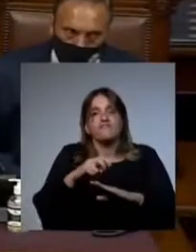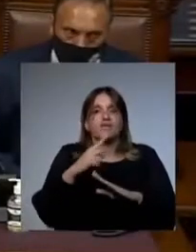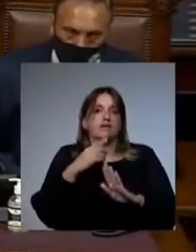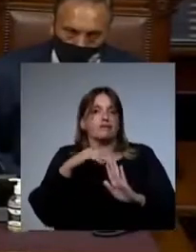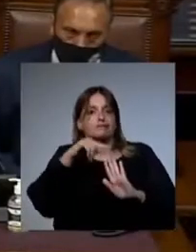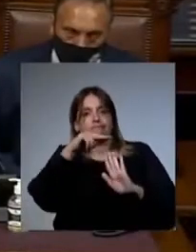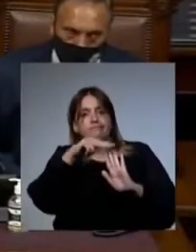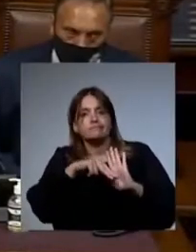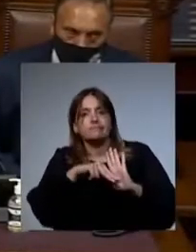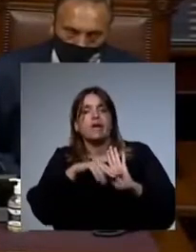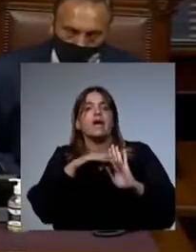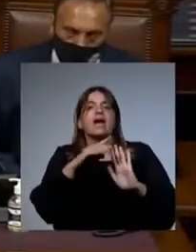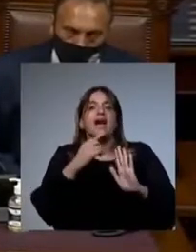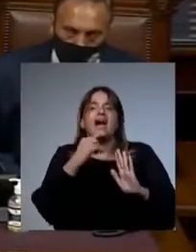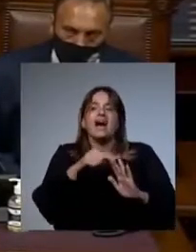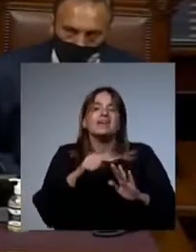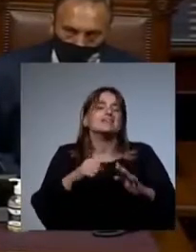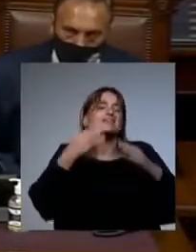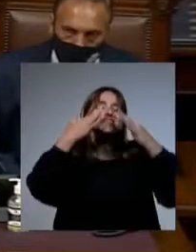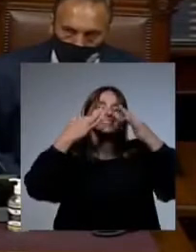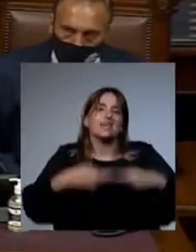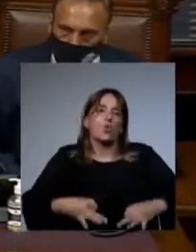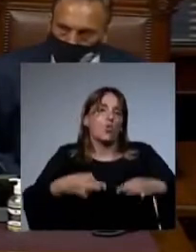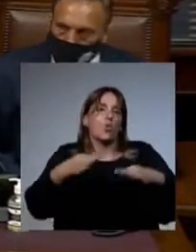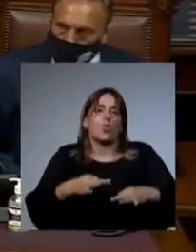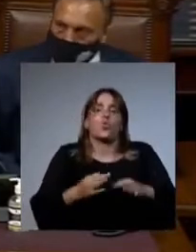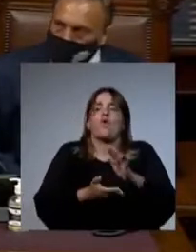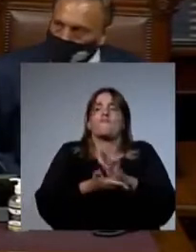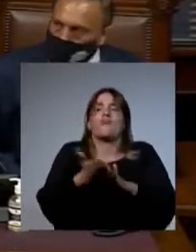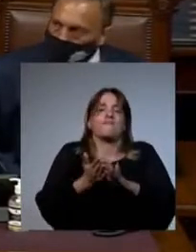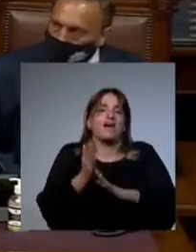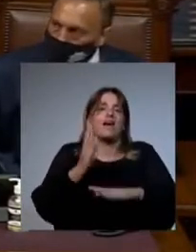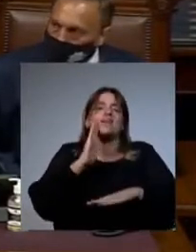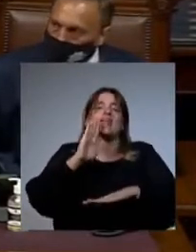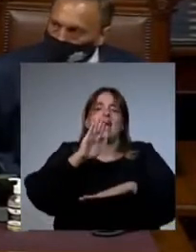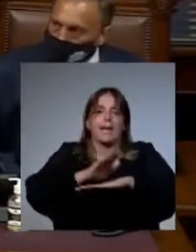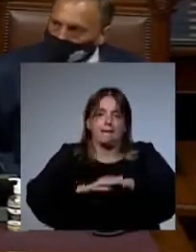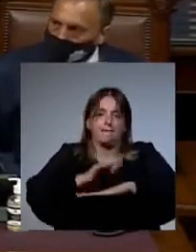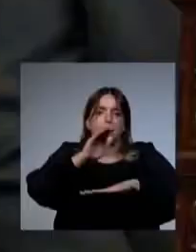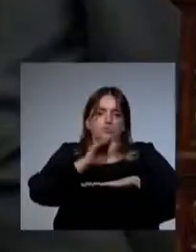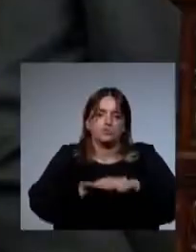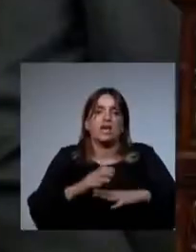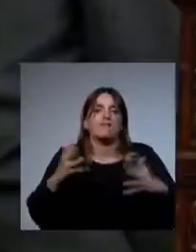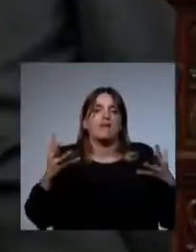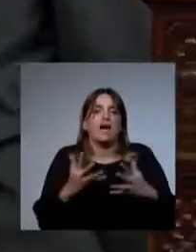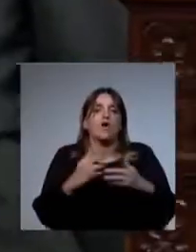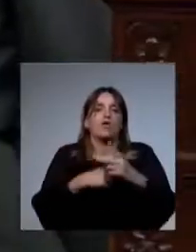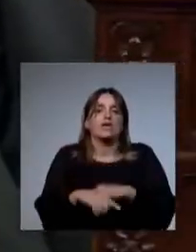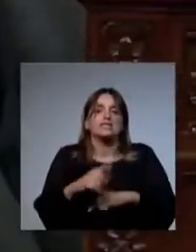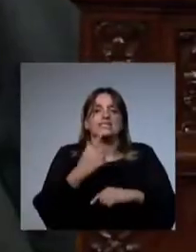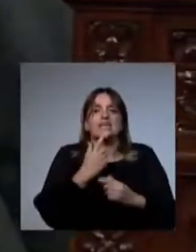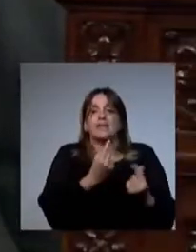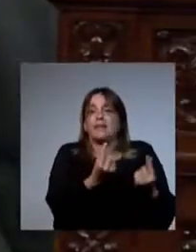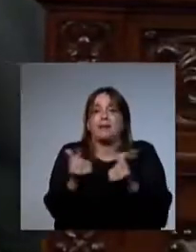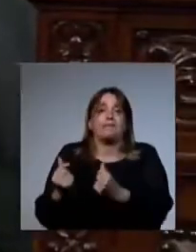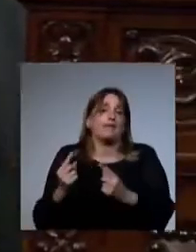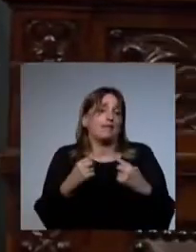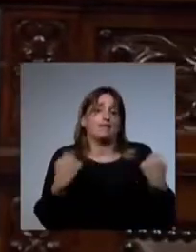que, no nos cabe la menor duda, asegurará el manejo responsable de los recursos de los uruguayos.